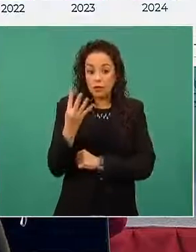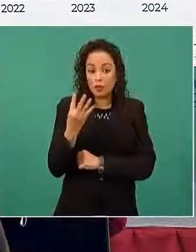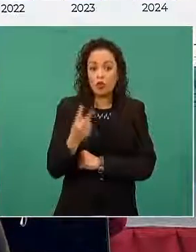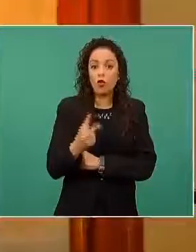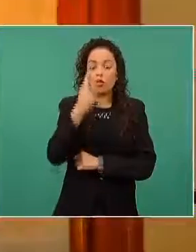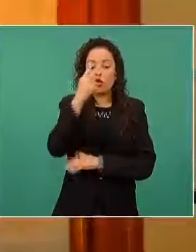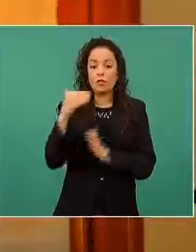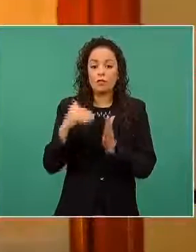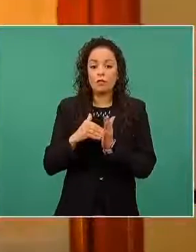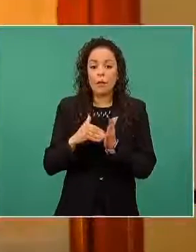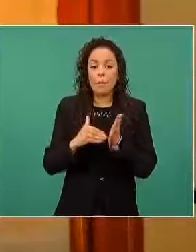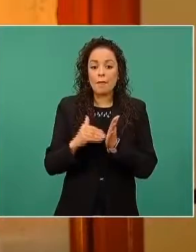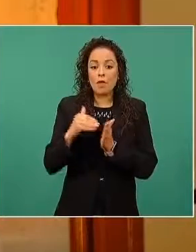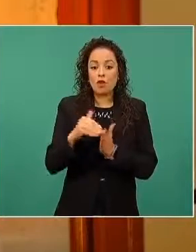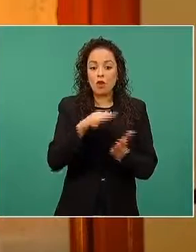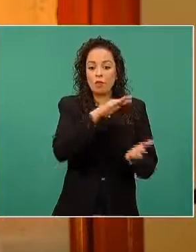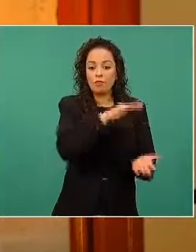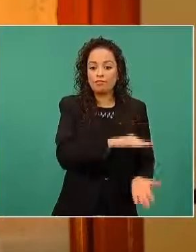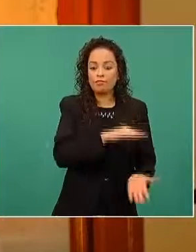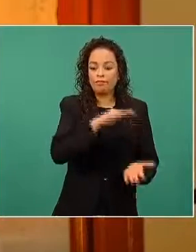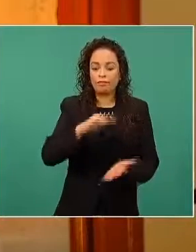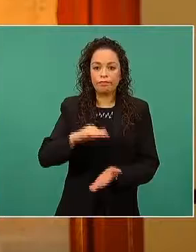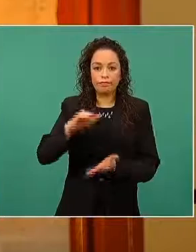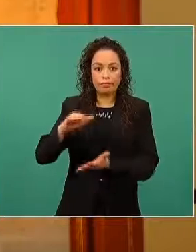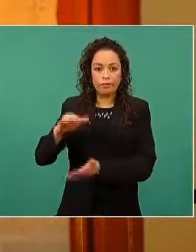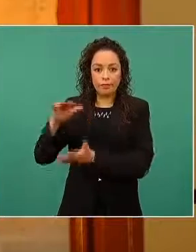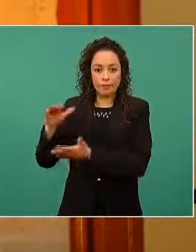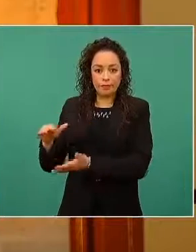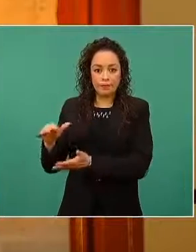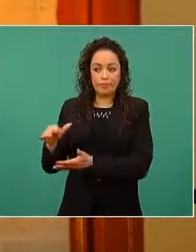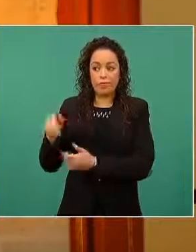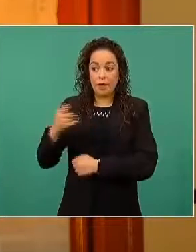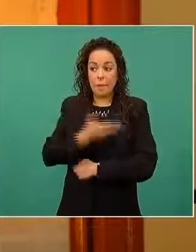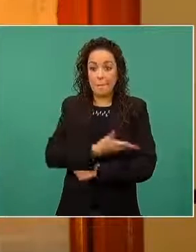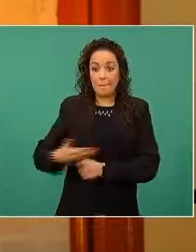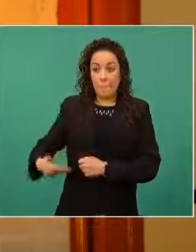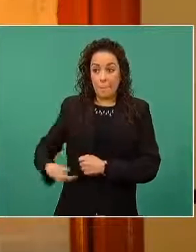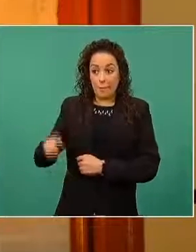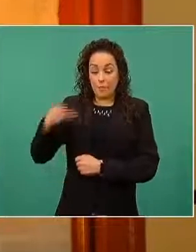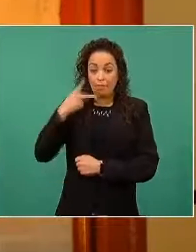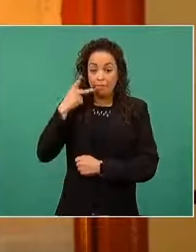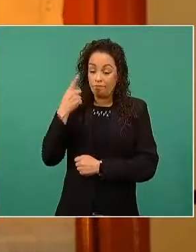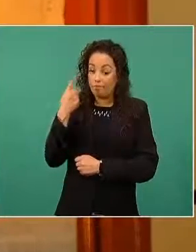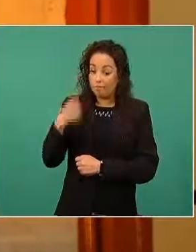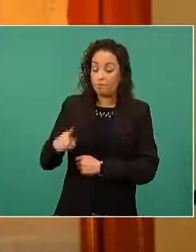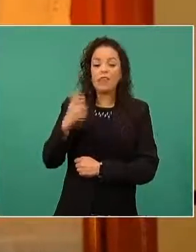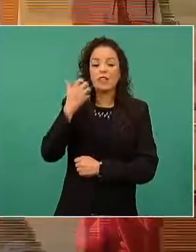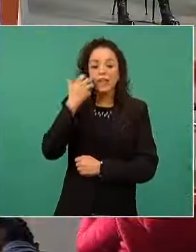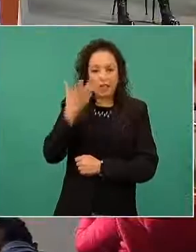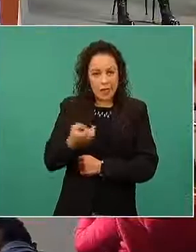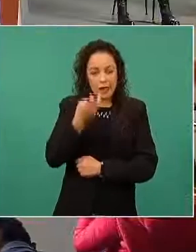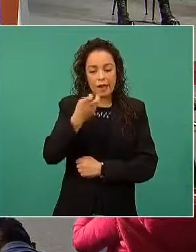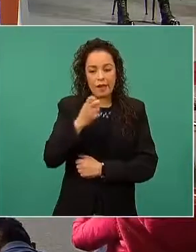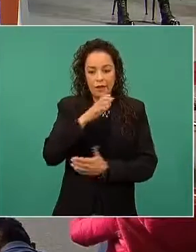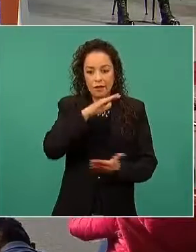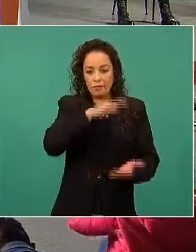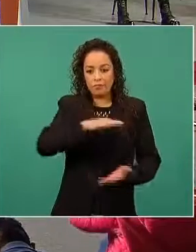barriles, que es el objetivo que nos ha planteado el señor presidente de la República. La que sigue, por favor.